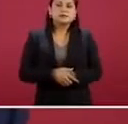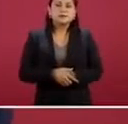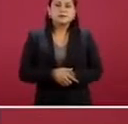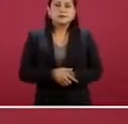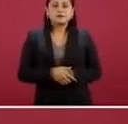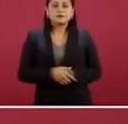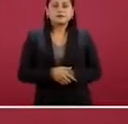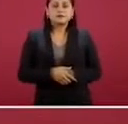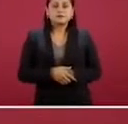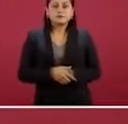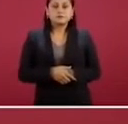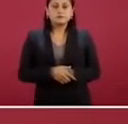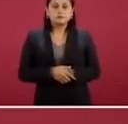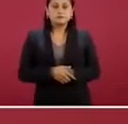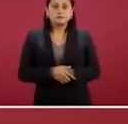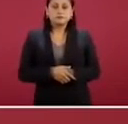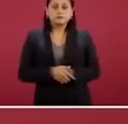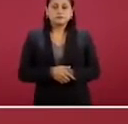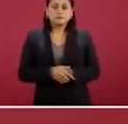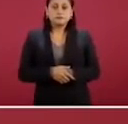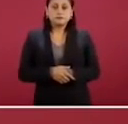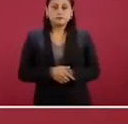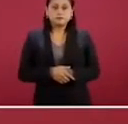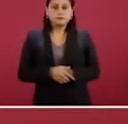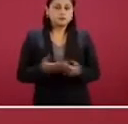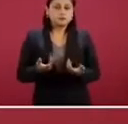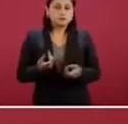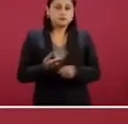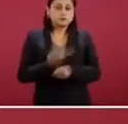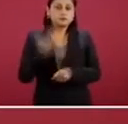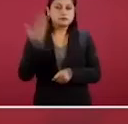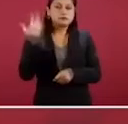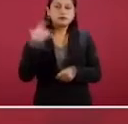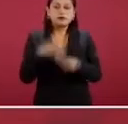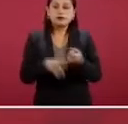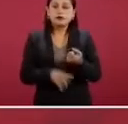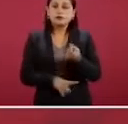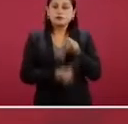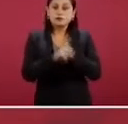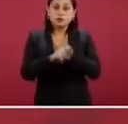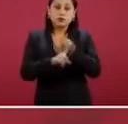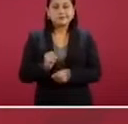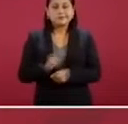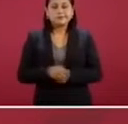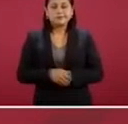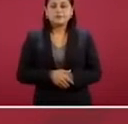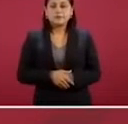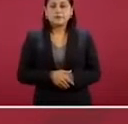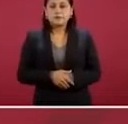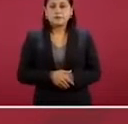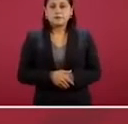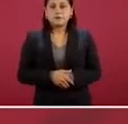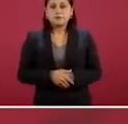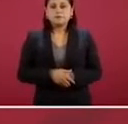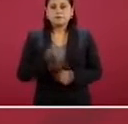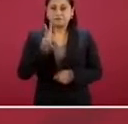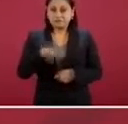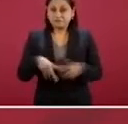la guerra que se desató en Sinaloa, una